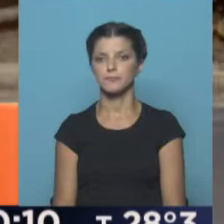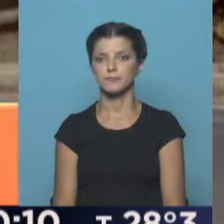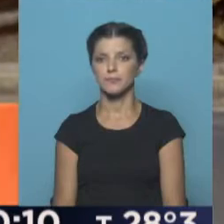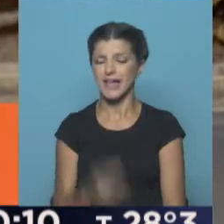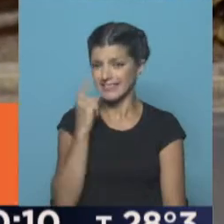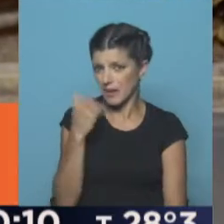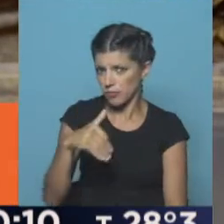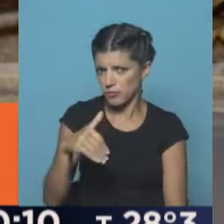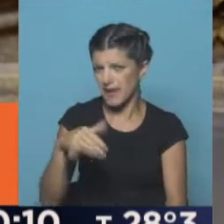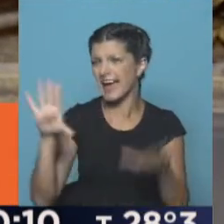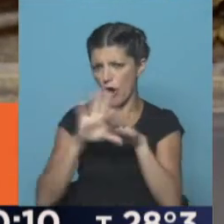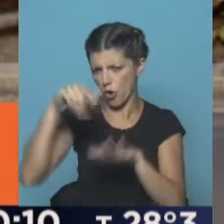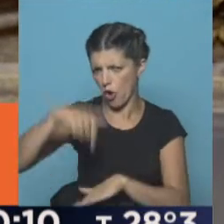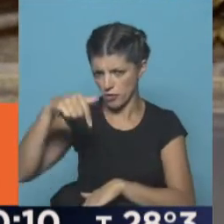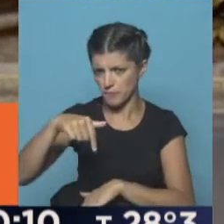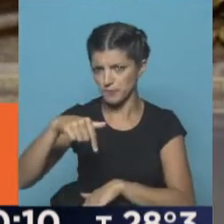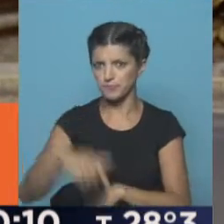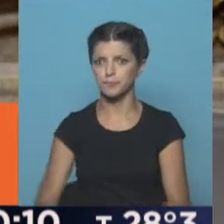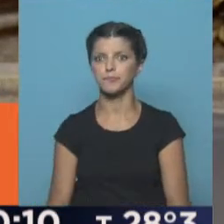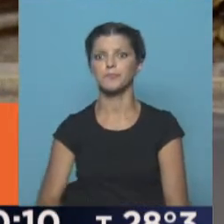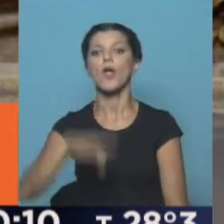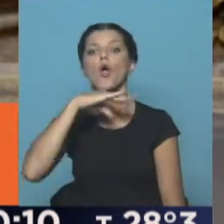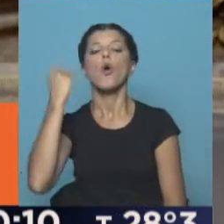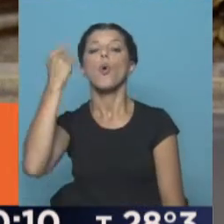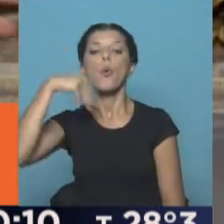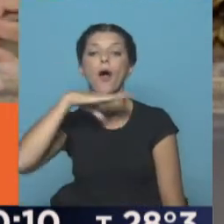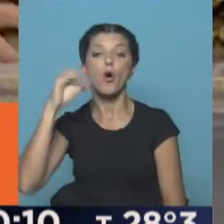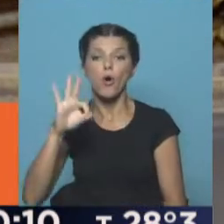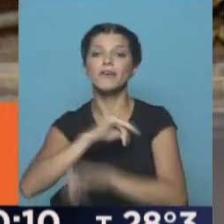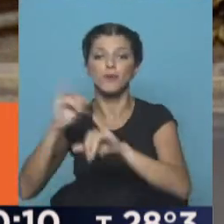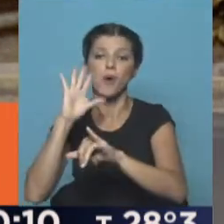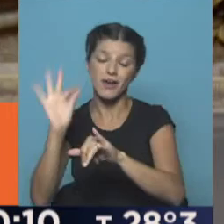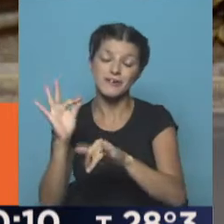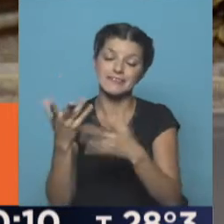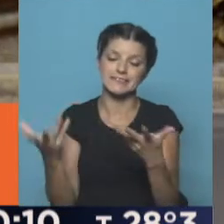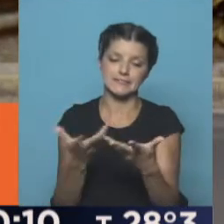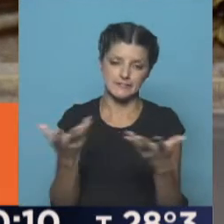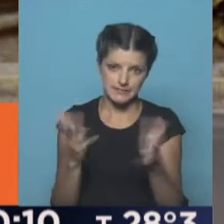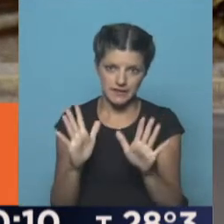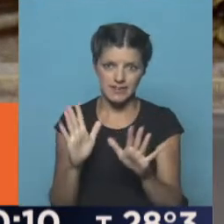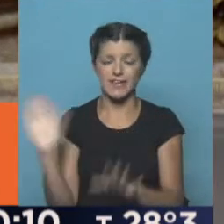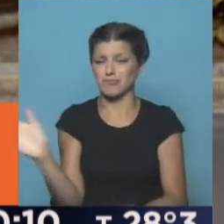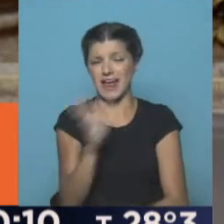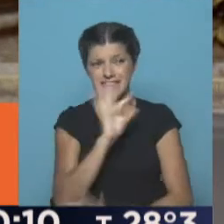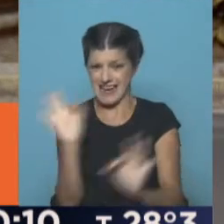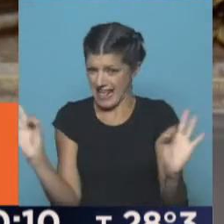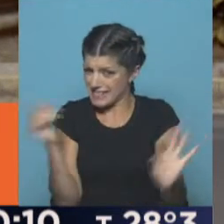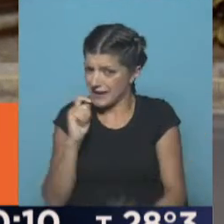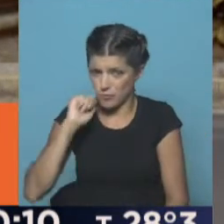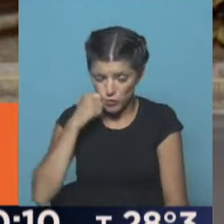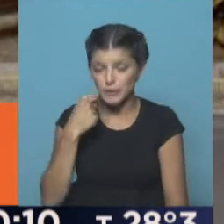exactamente hoy juanjo tuvo que volver a anunciar algo que no es simpático claramente a nadie le gusta tener que decir